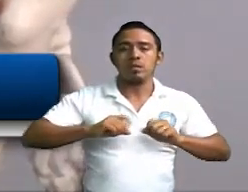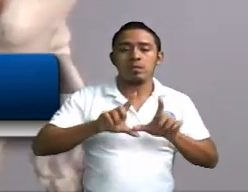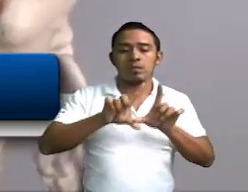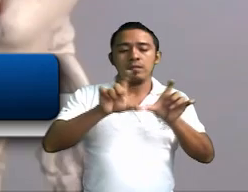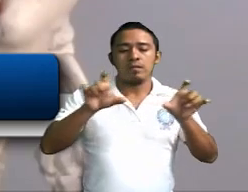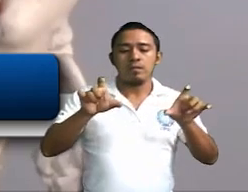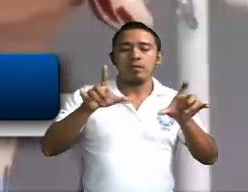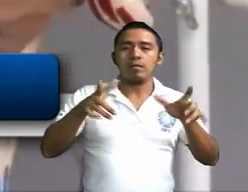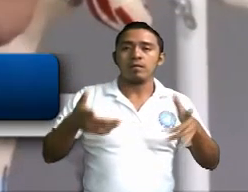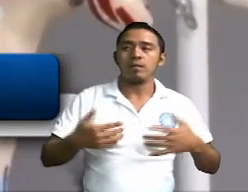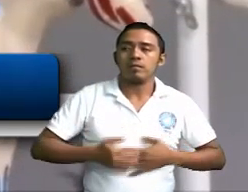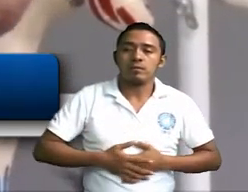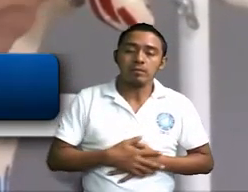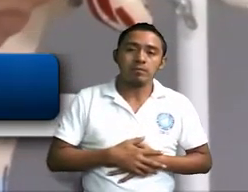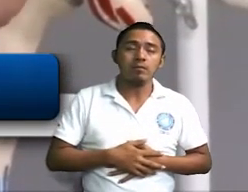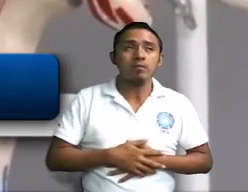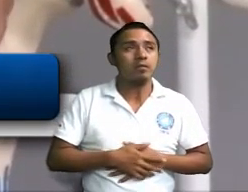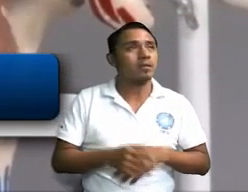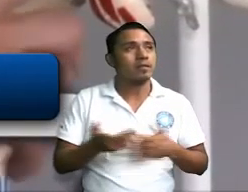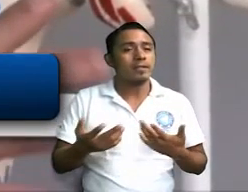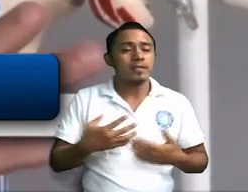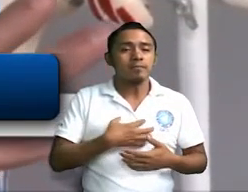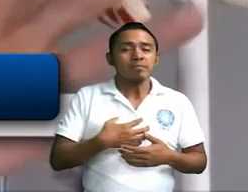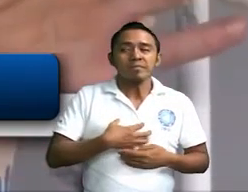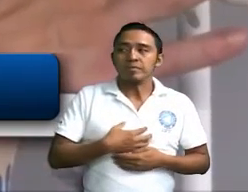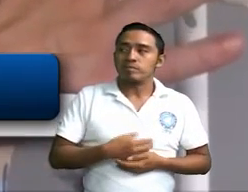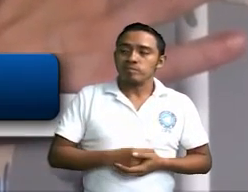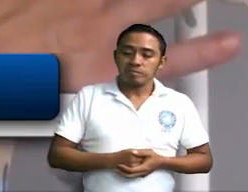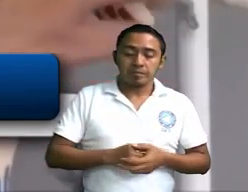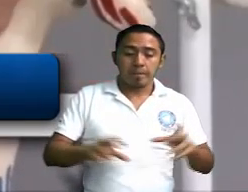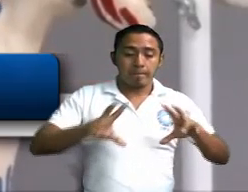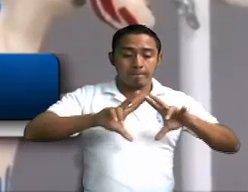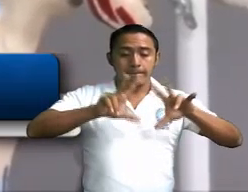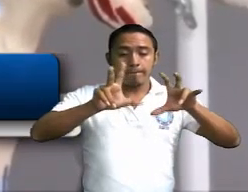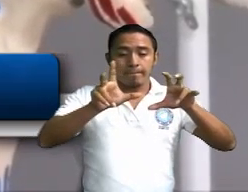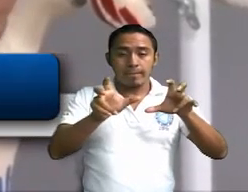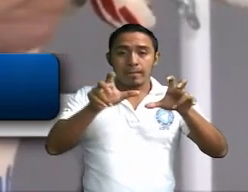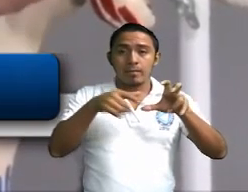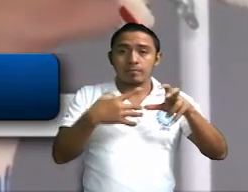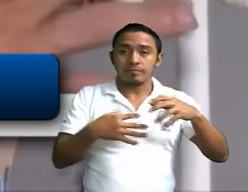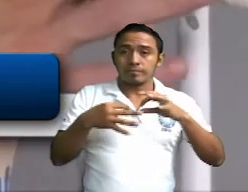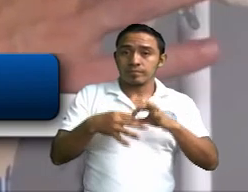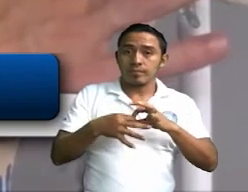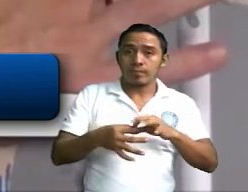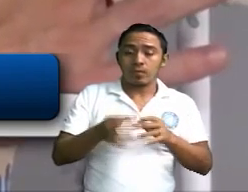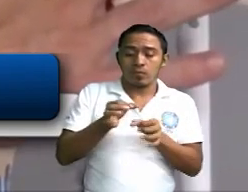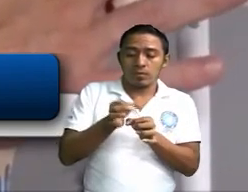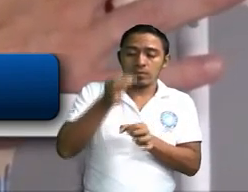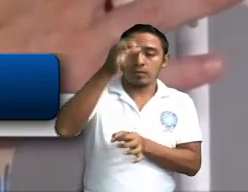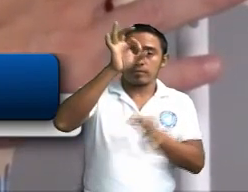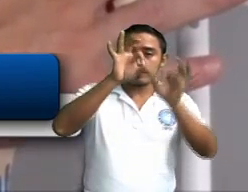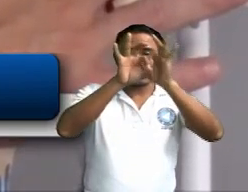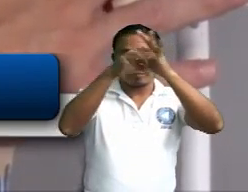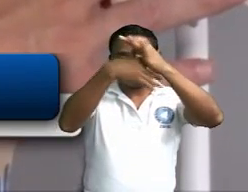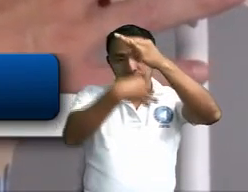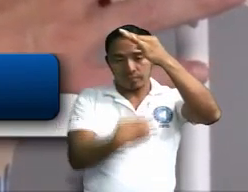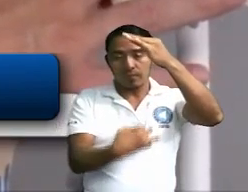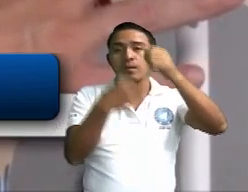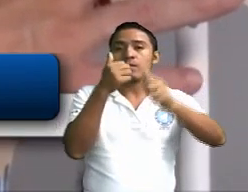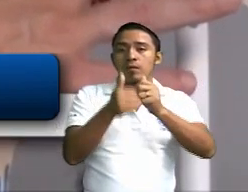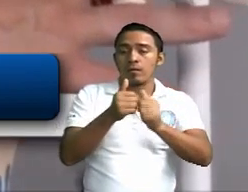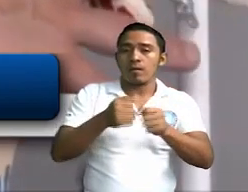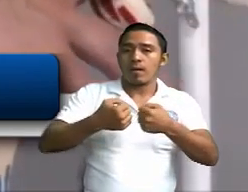corporal. Es correcto, en lo que son articulaciones, la cadera es una de las articulaciones de carga del organismo junto con la columna vertebral, rodillas son las que mayores problemas